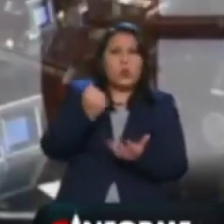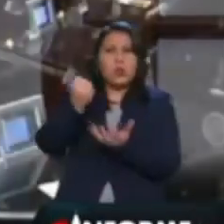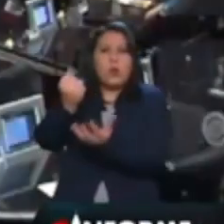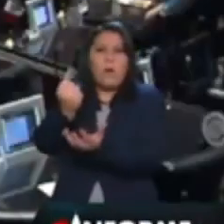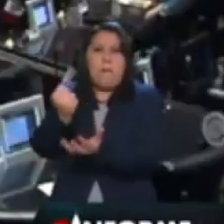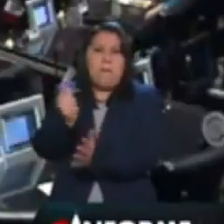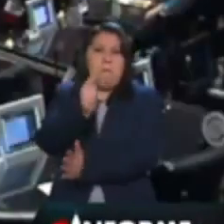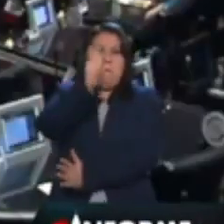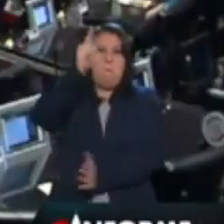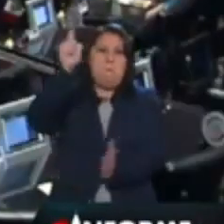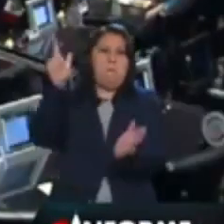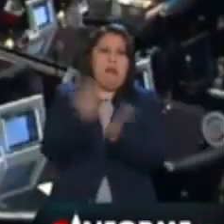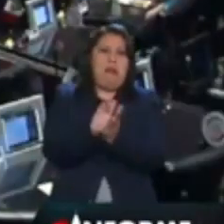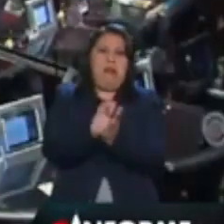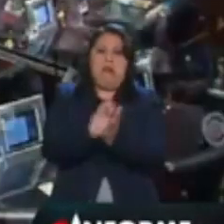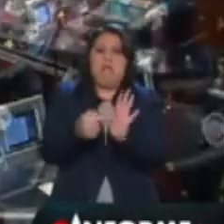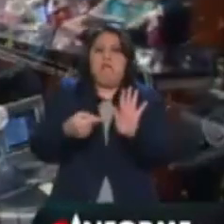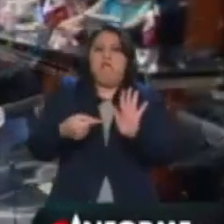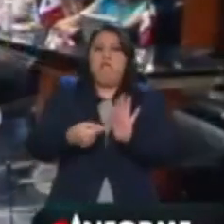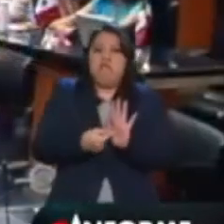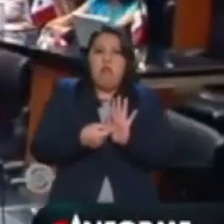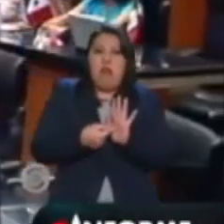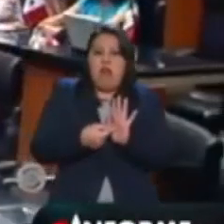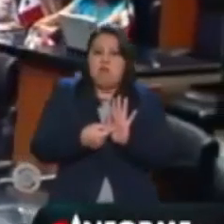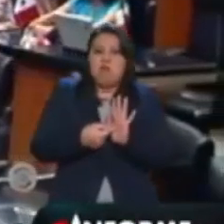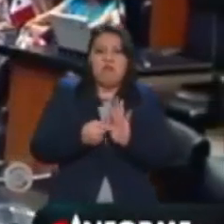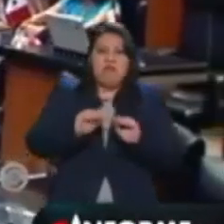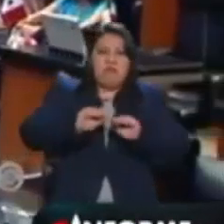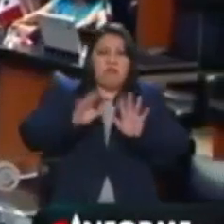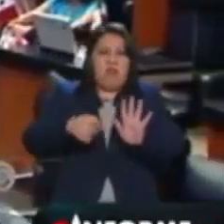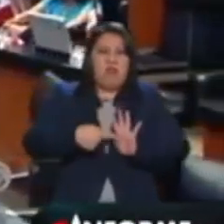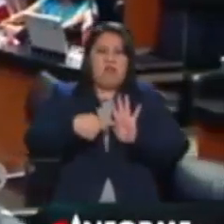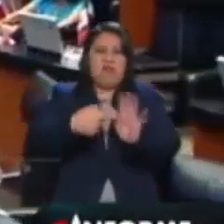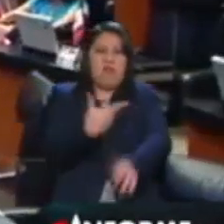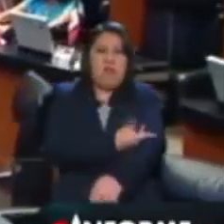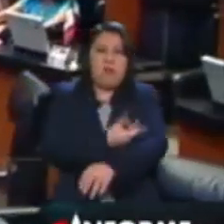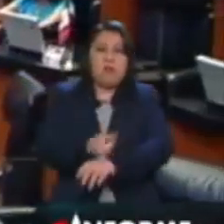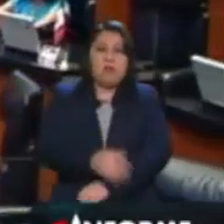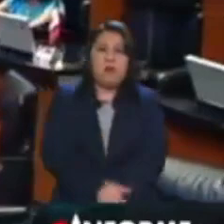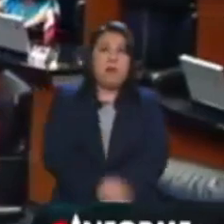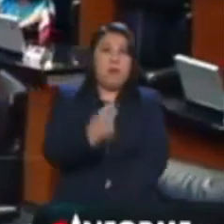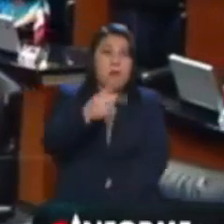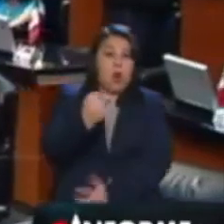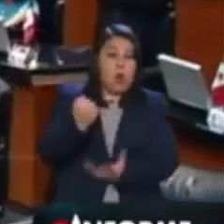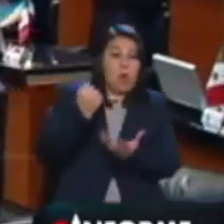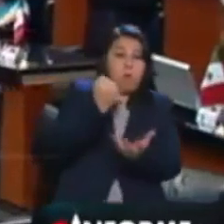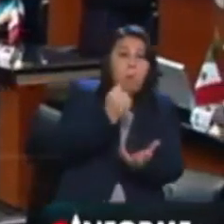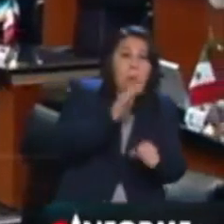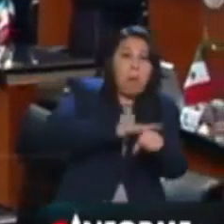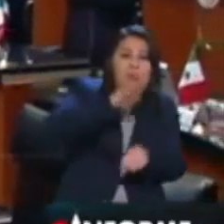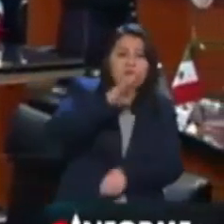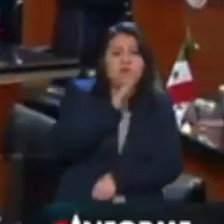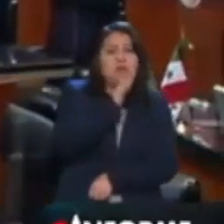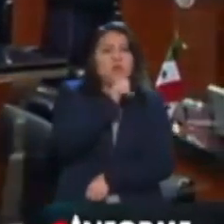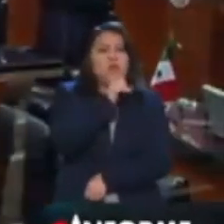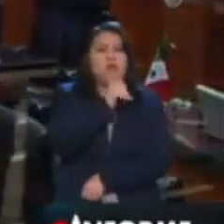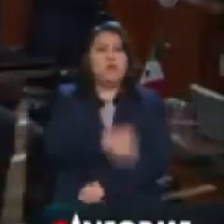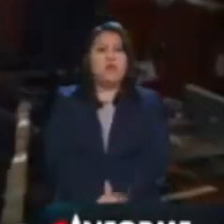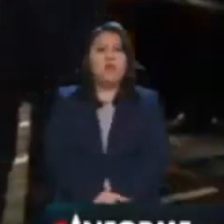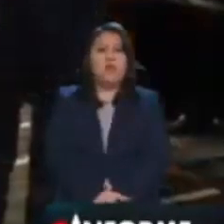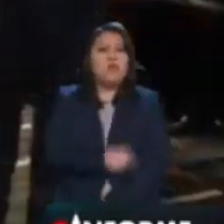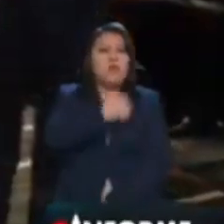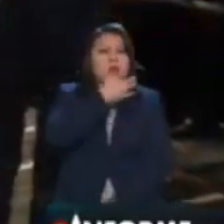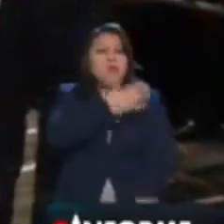por la Ley de Egresos y la Ley de Ingresos local, por tanto, no podrá haber aumento. Los exhortó